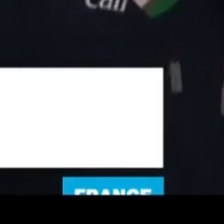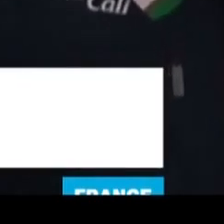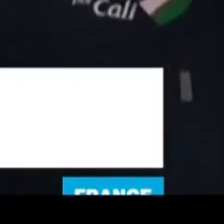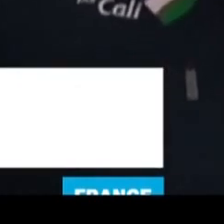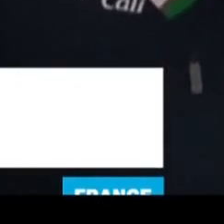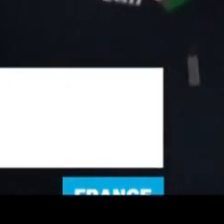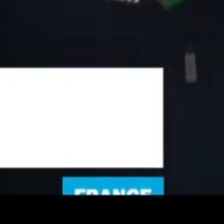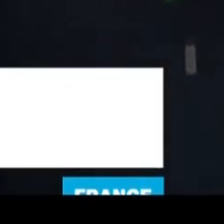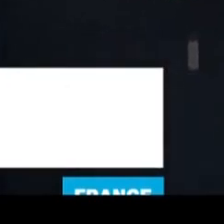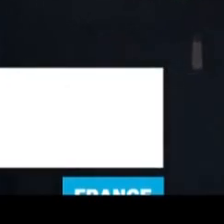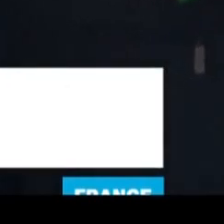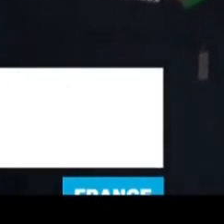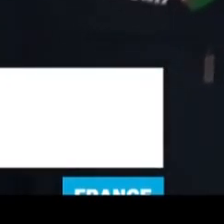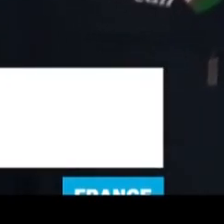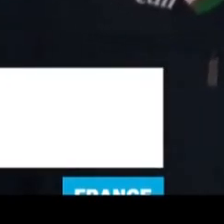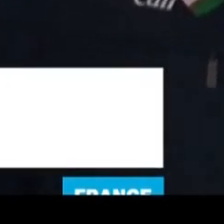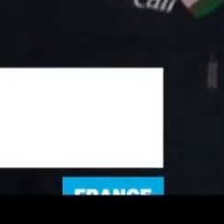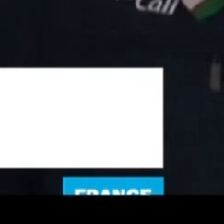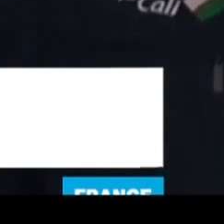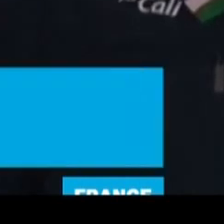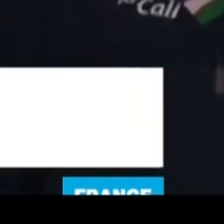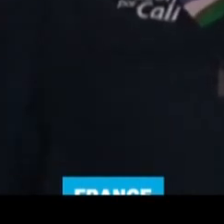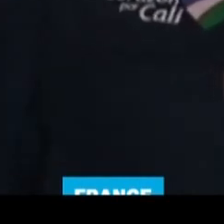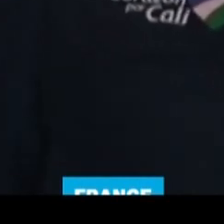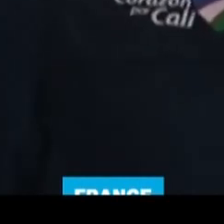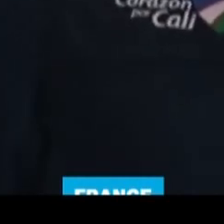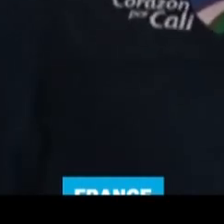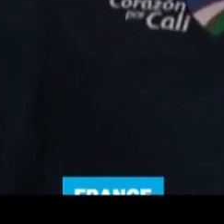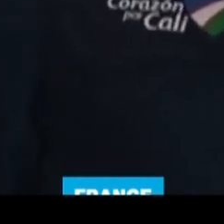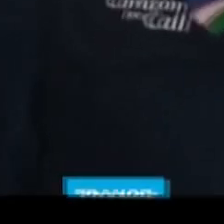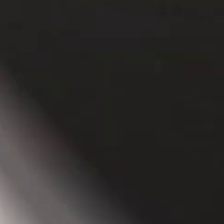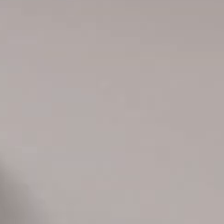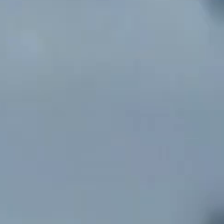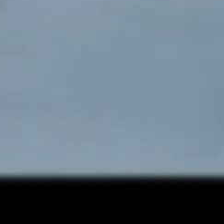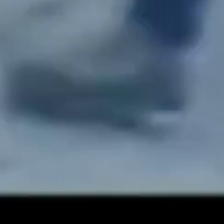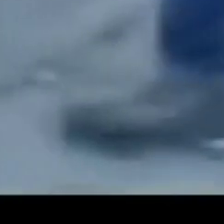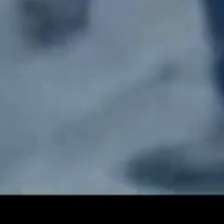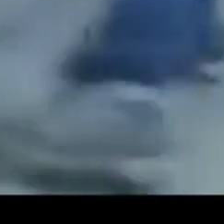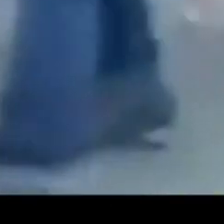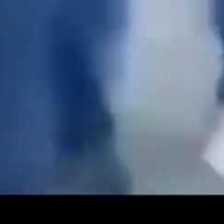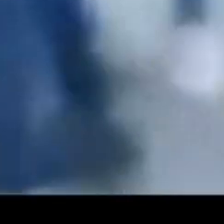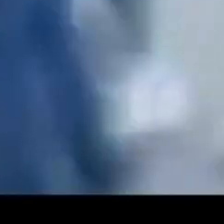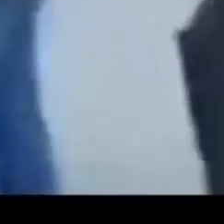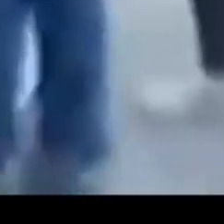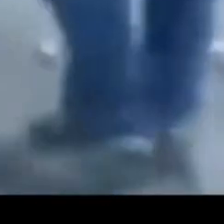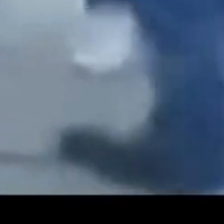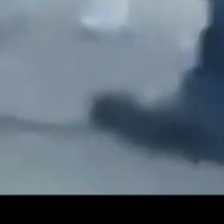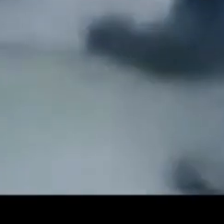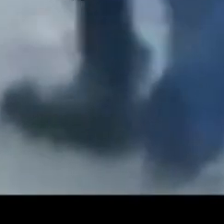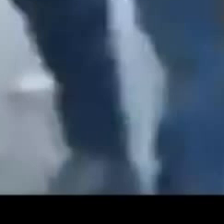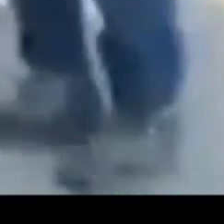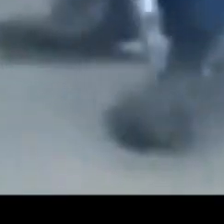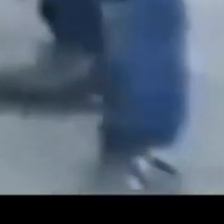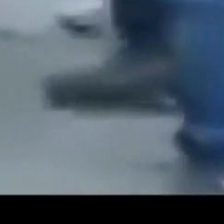de la policía a la ciudad para garantizar la defensa y la seguridad de los ciudadanos. Tampoco ayuda el accionar de